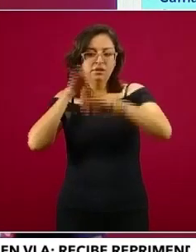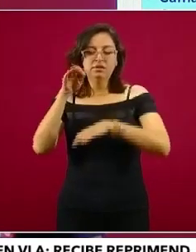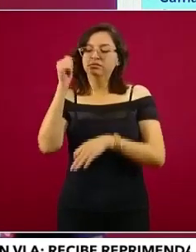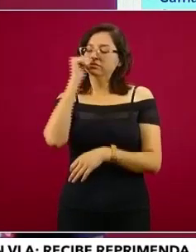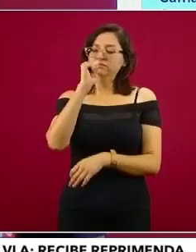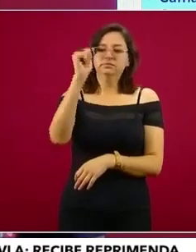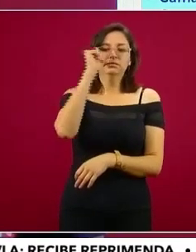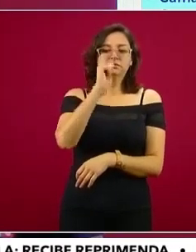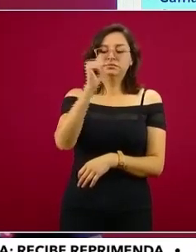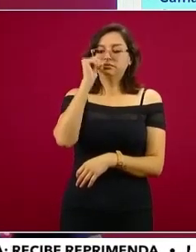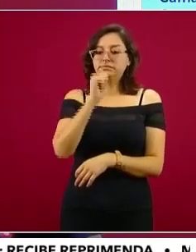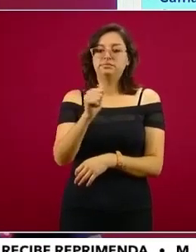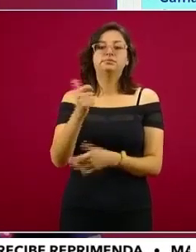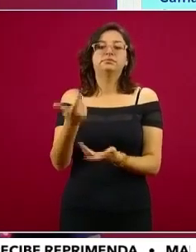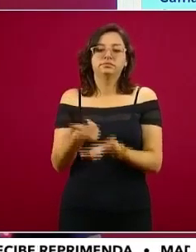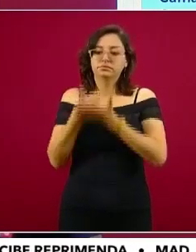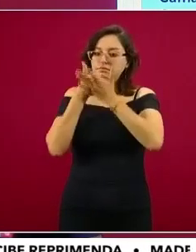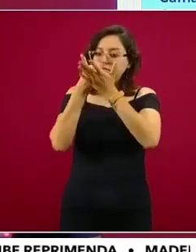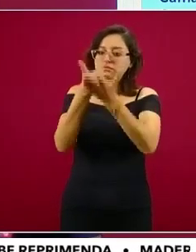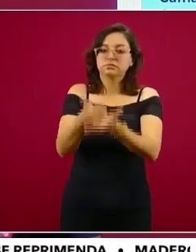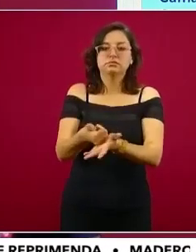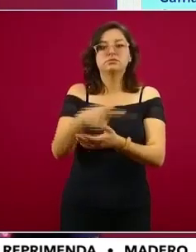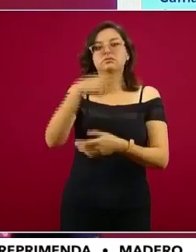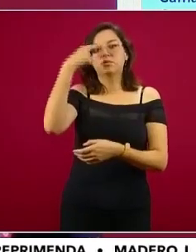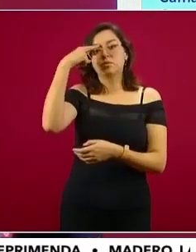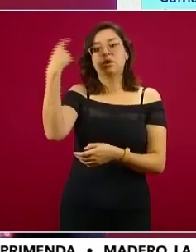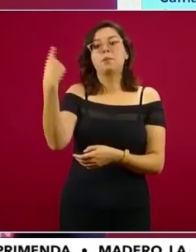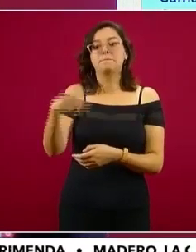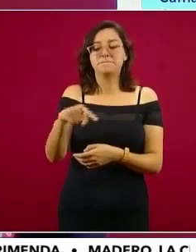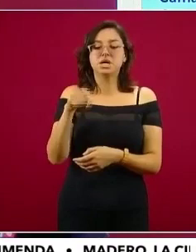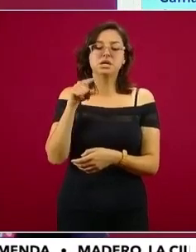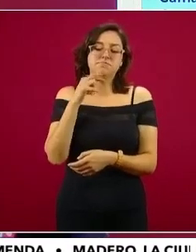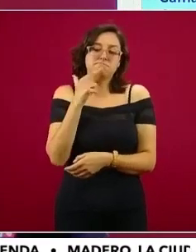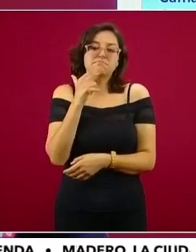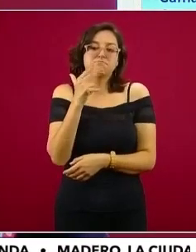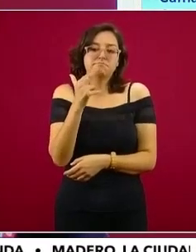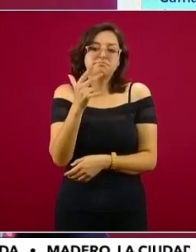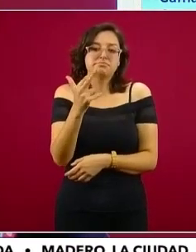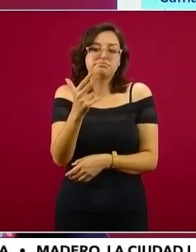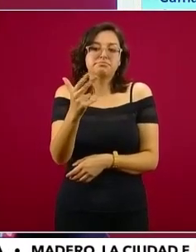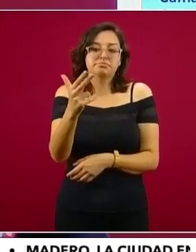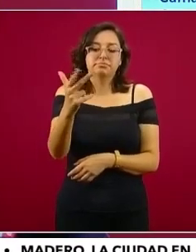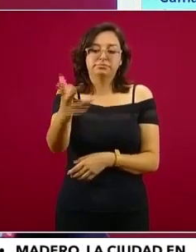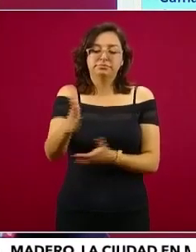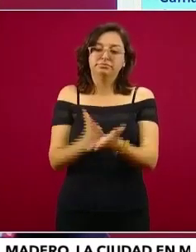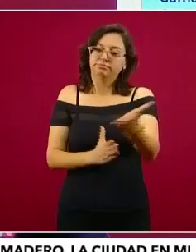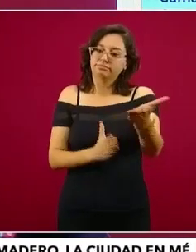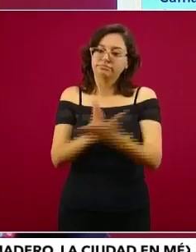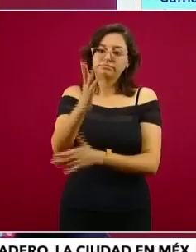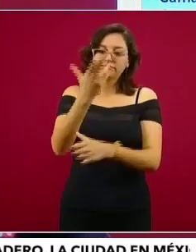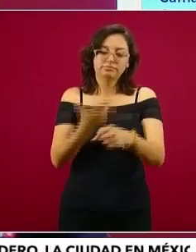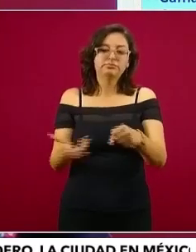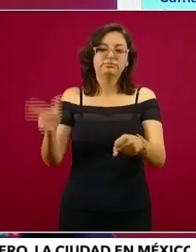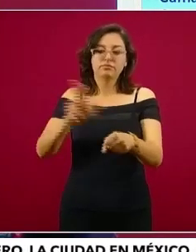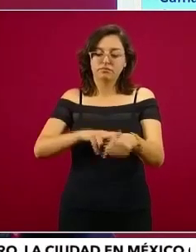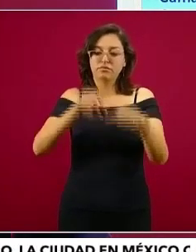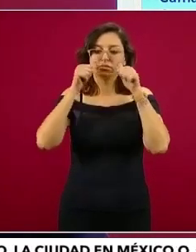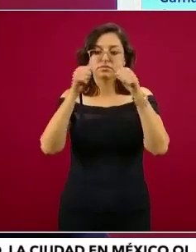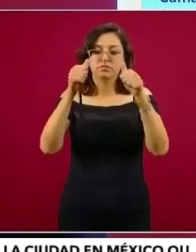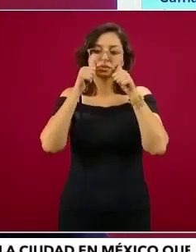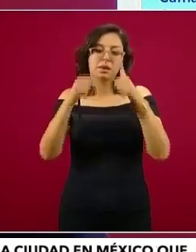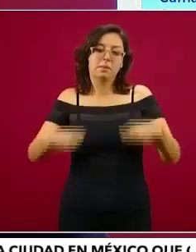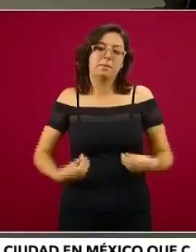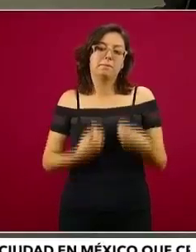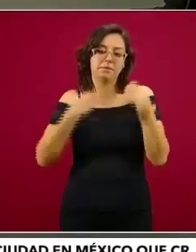pues repercutirá definitivamente en una mejor intervención hospitalaria que permita salvar cada